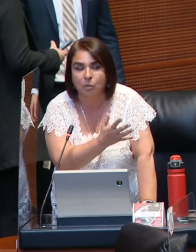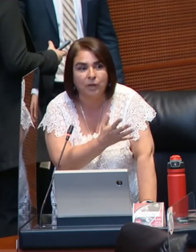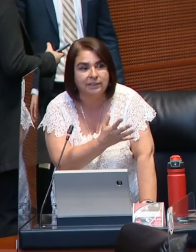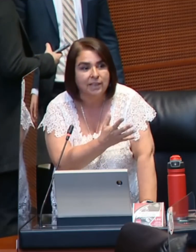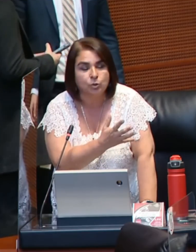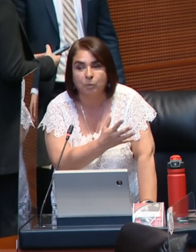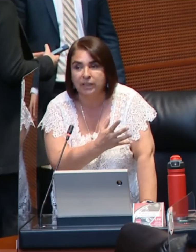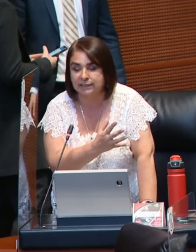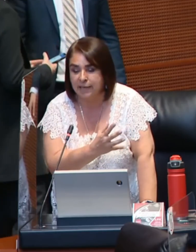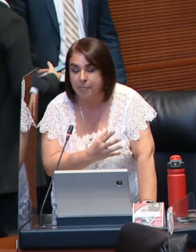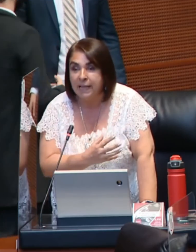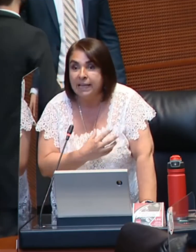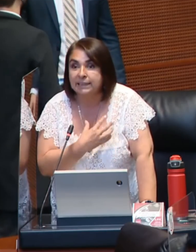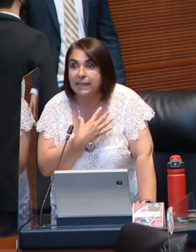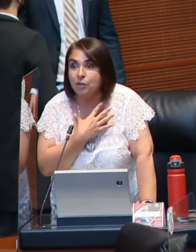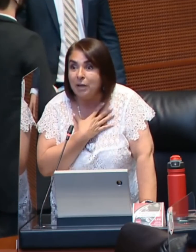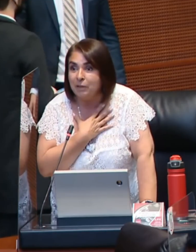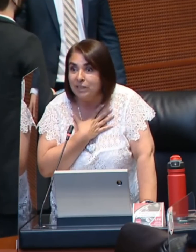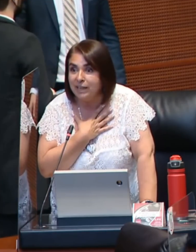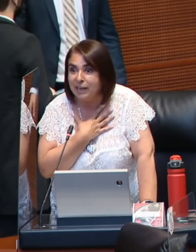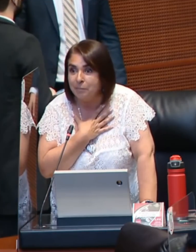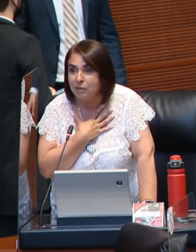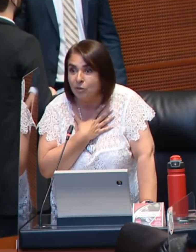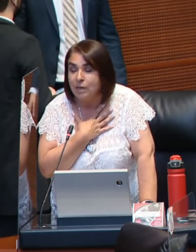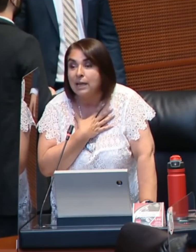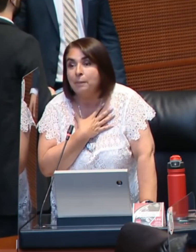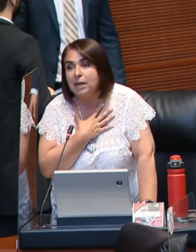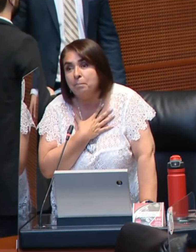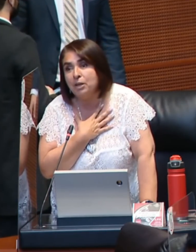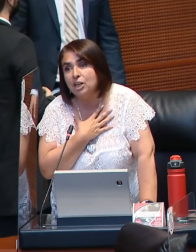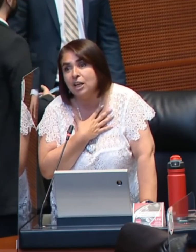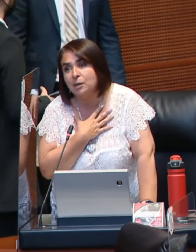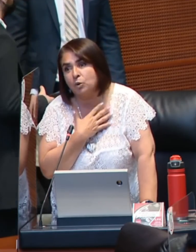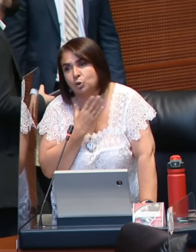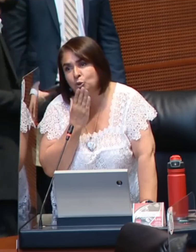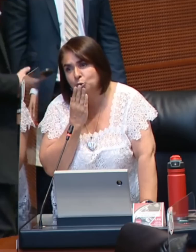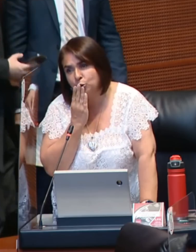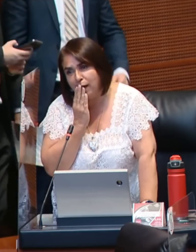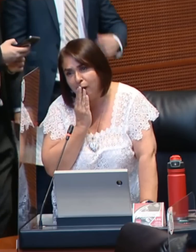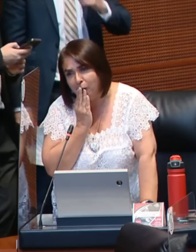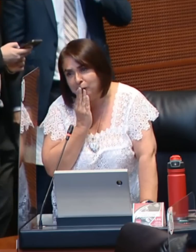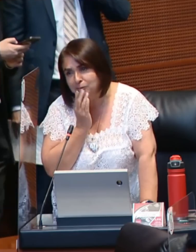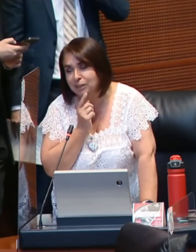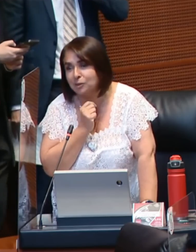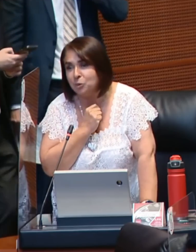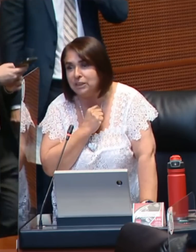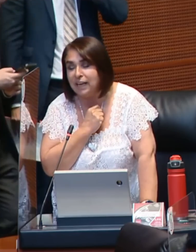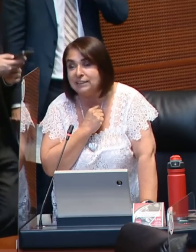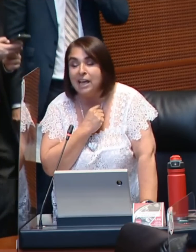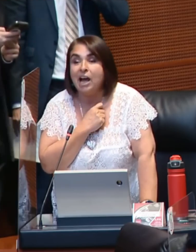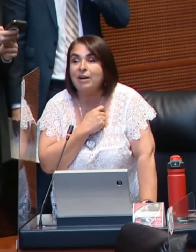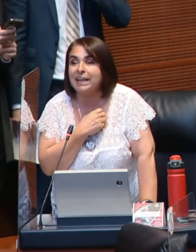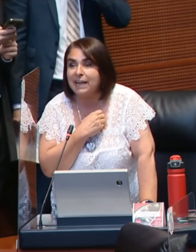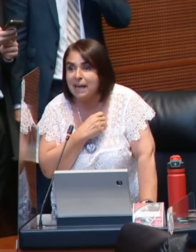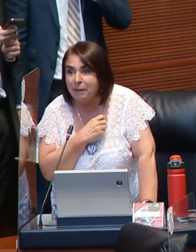cómo es su hipocresía. Senadora Verónica Camino, que van a pedir la remoción suya, ay, ternuritas,